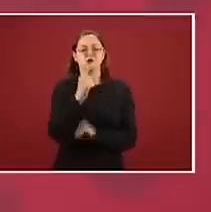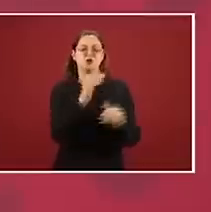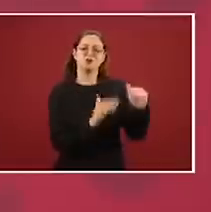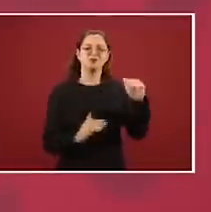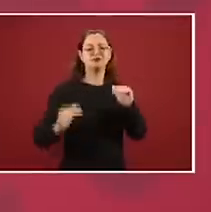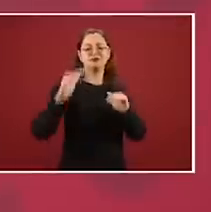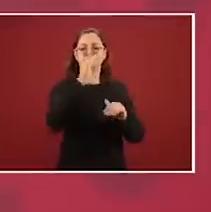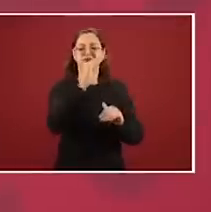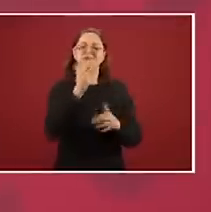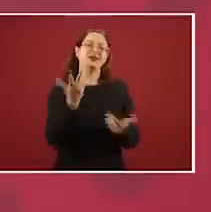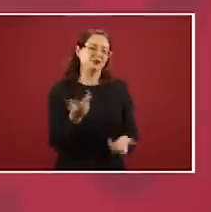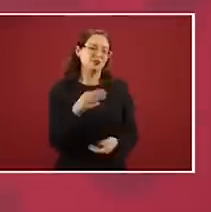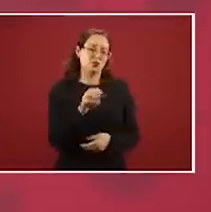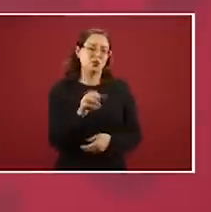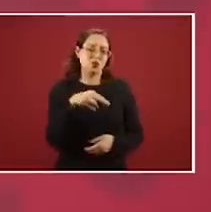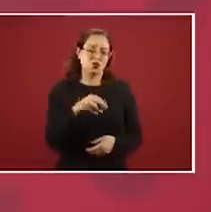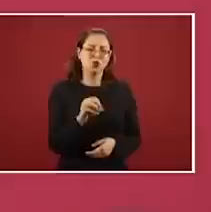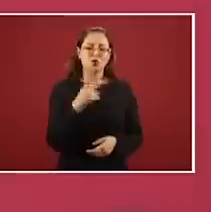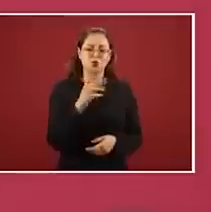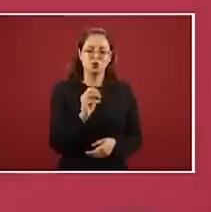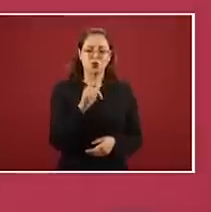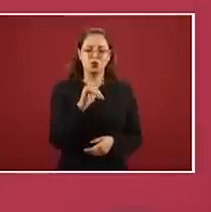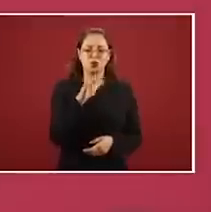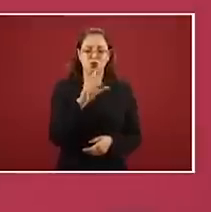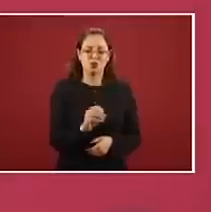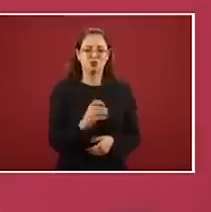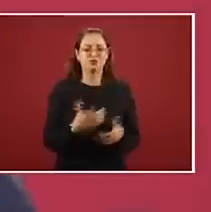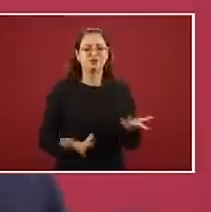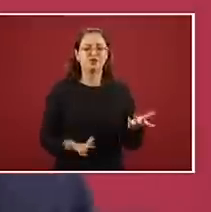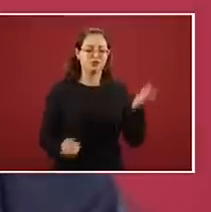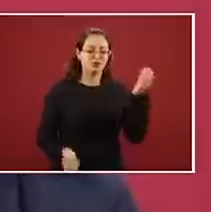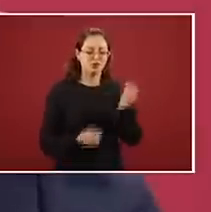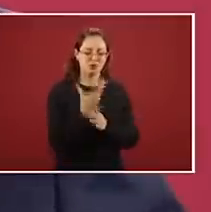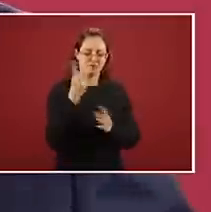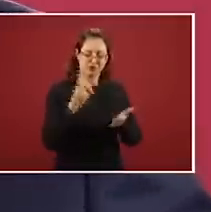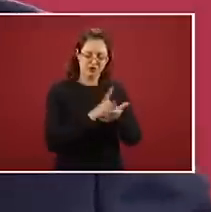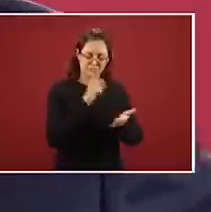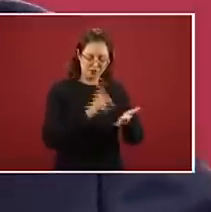Eso es para el nuevo diccionario que estoy haciendo.